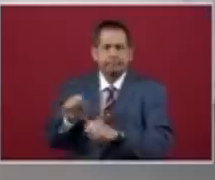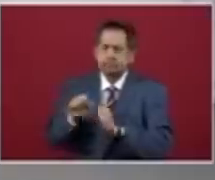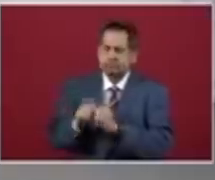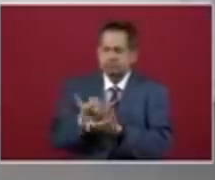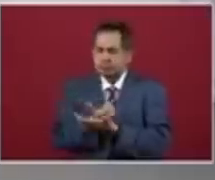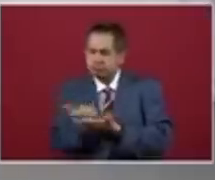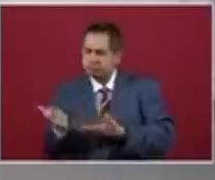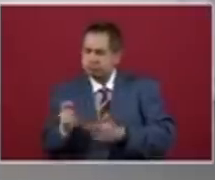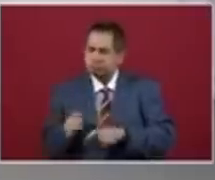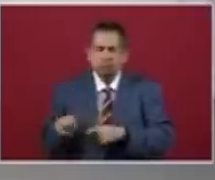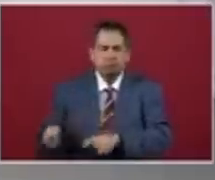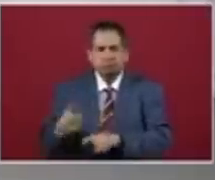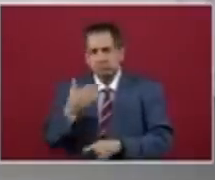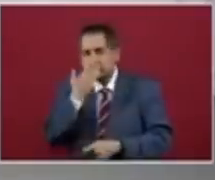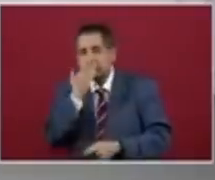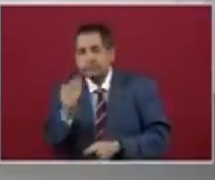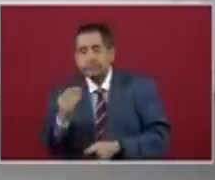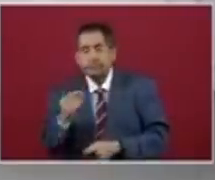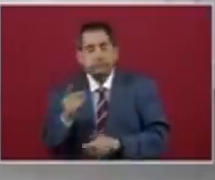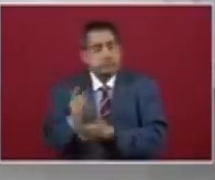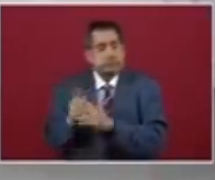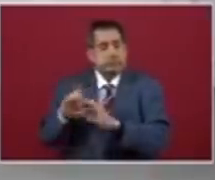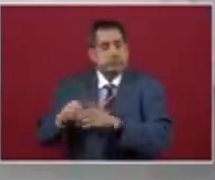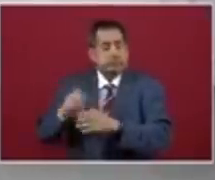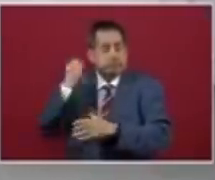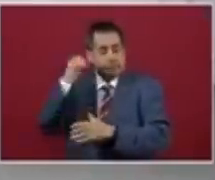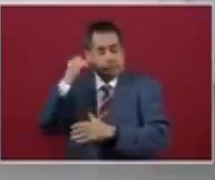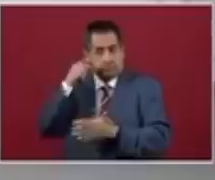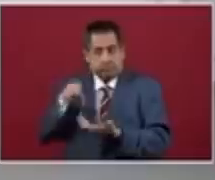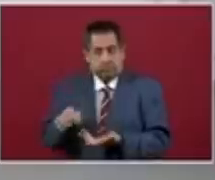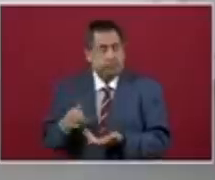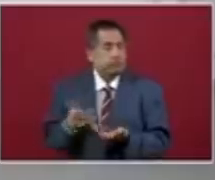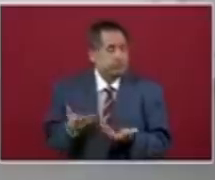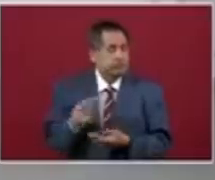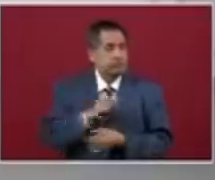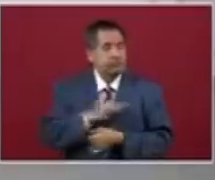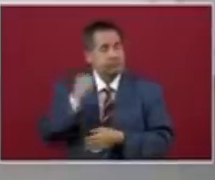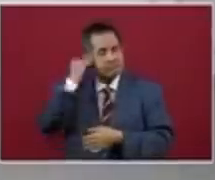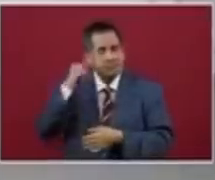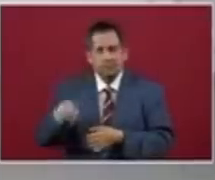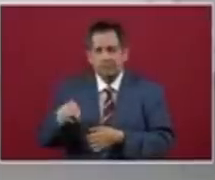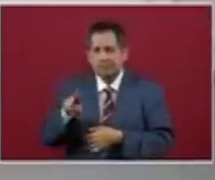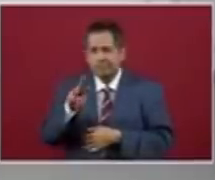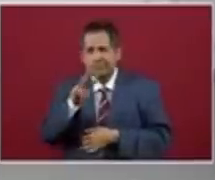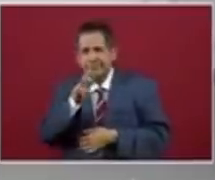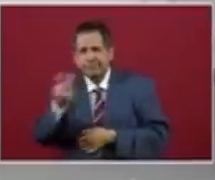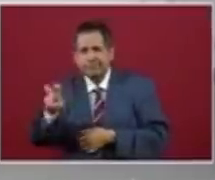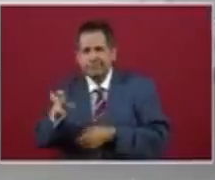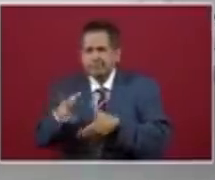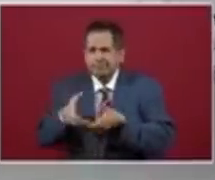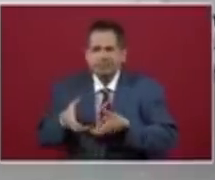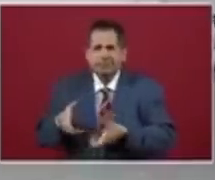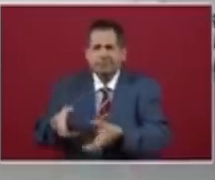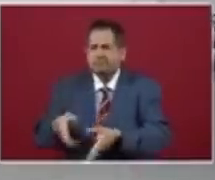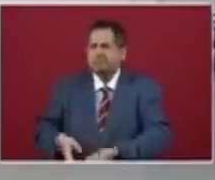Y el propósito es solo en Oaxaca hacer cerca de 300 caminos.